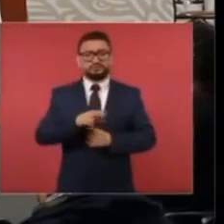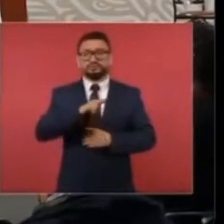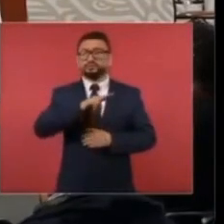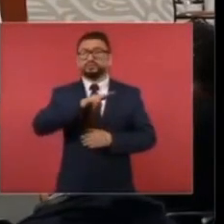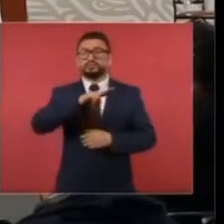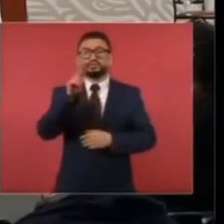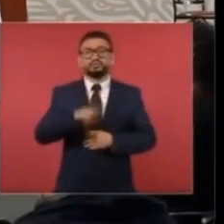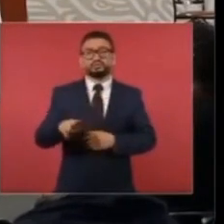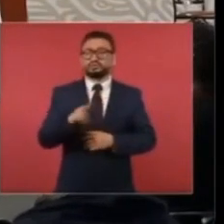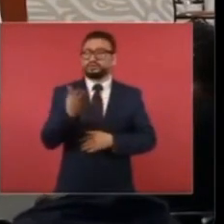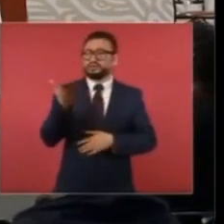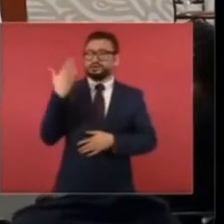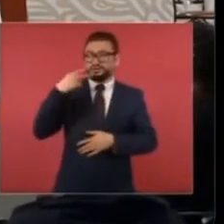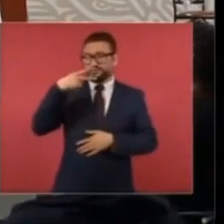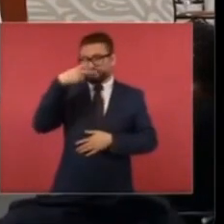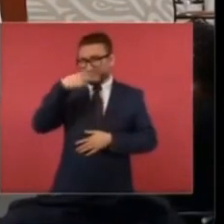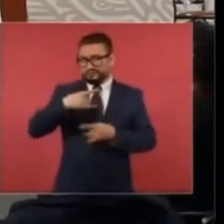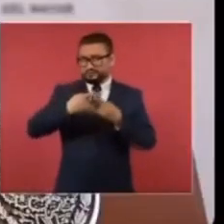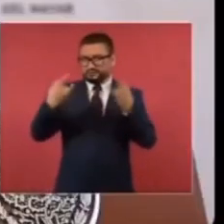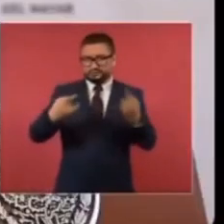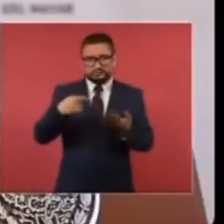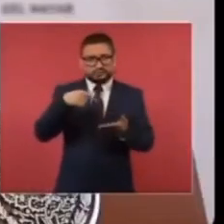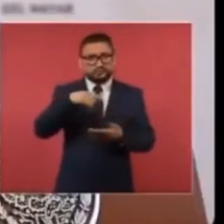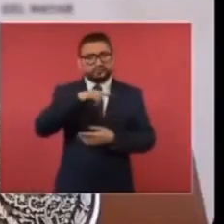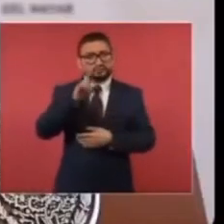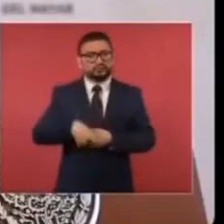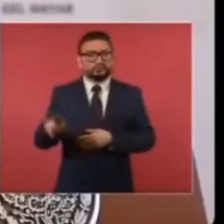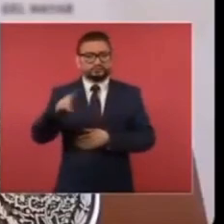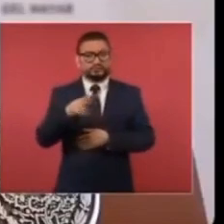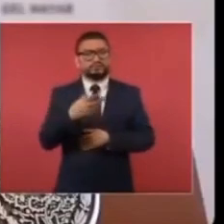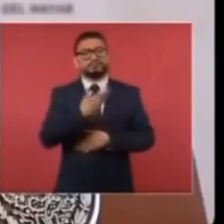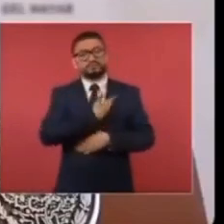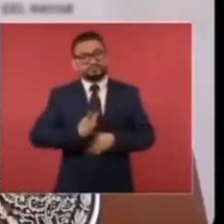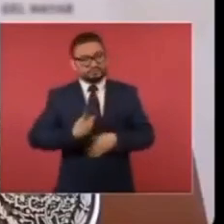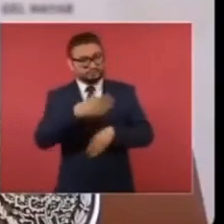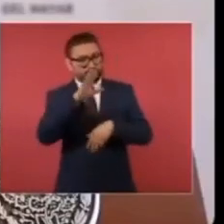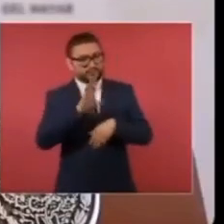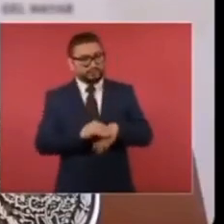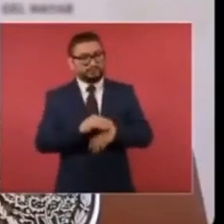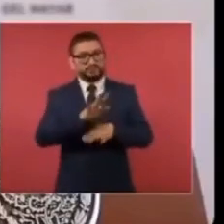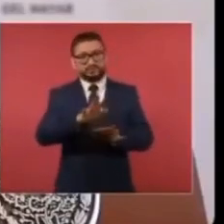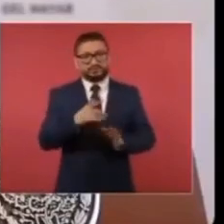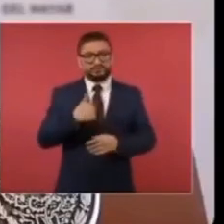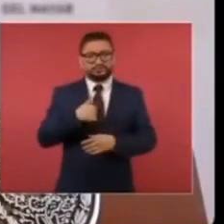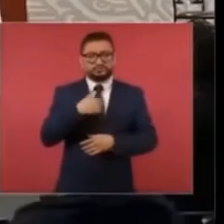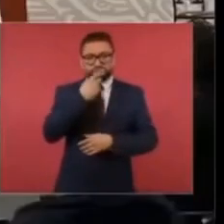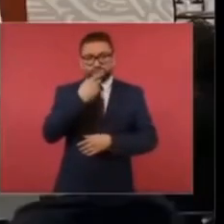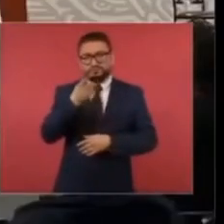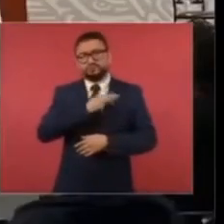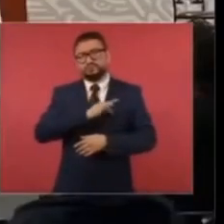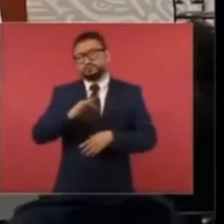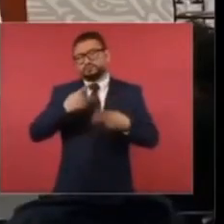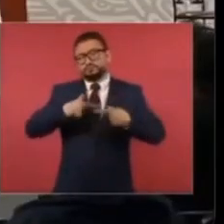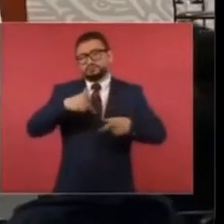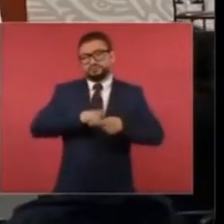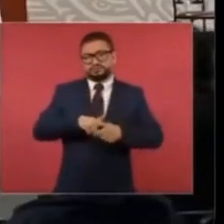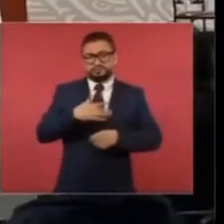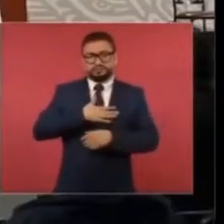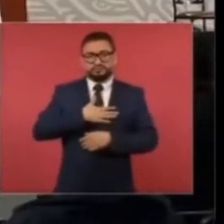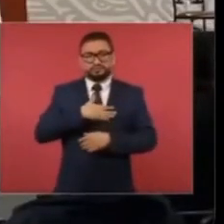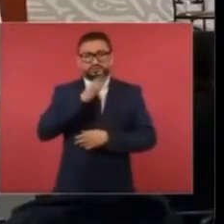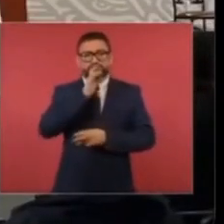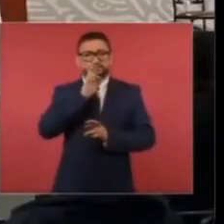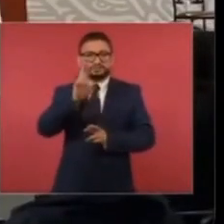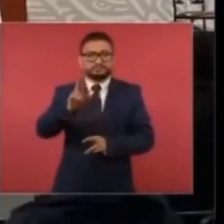propaganda no era para promover absolutamente nada en términos de medios no lo